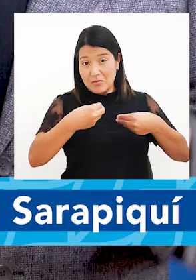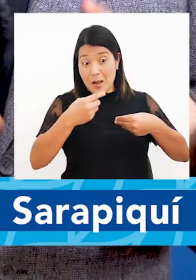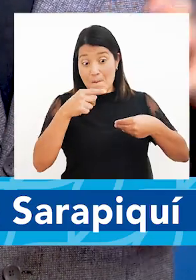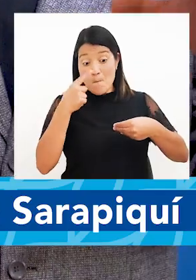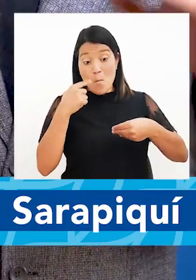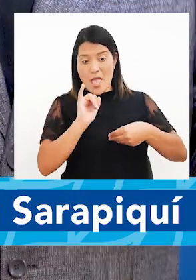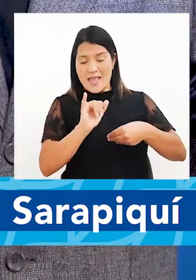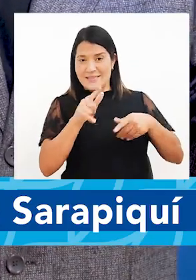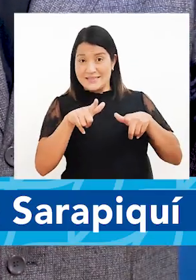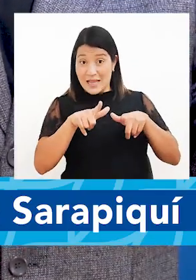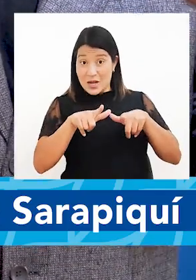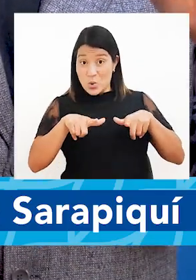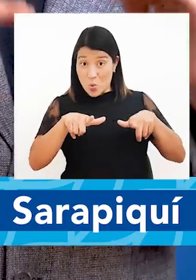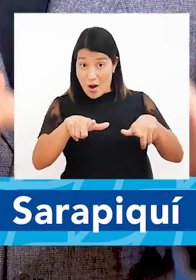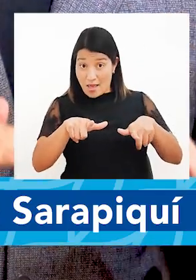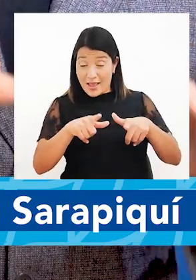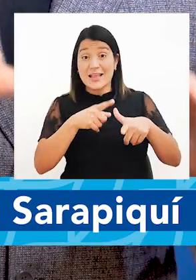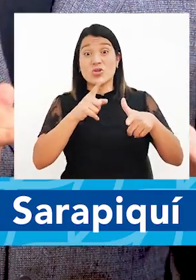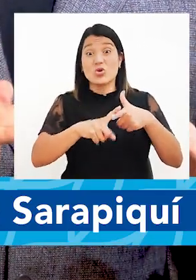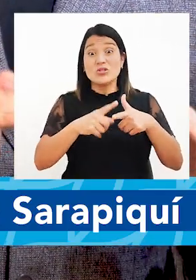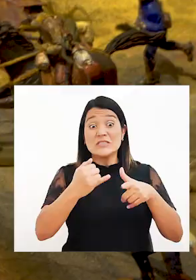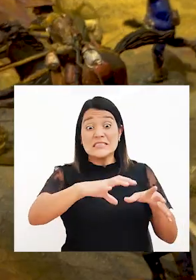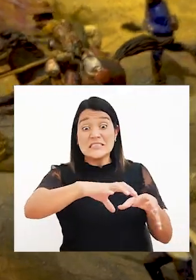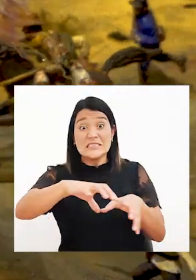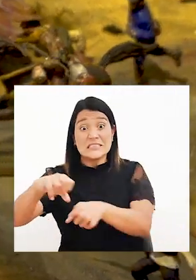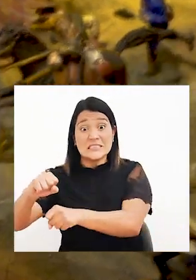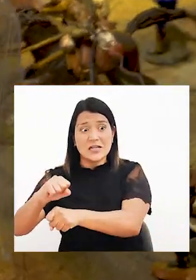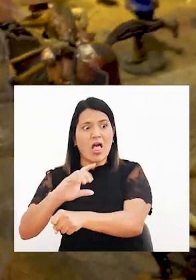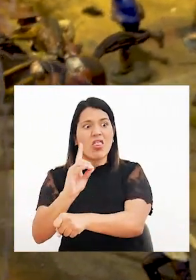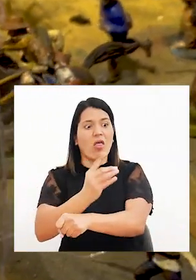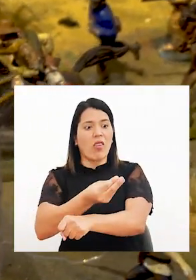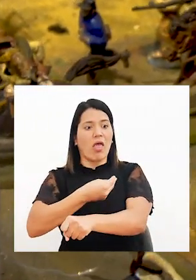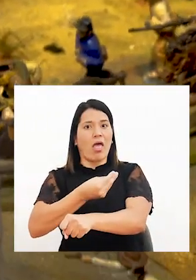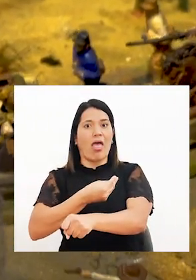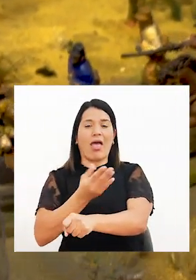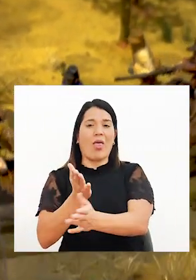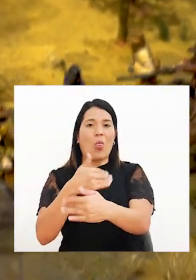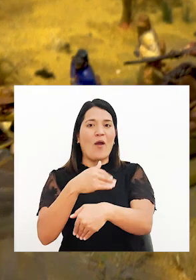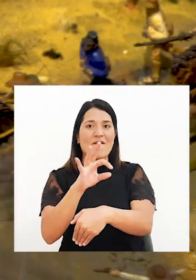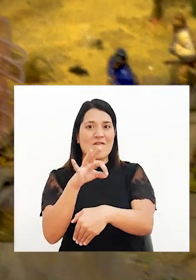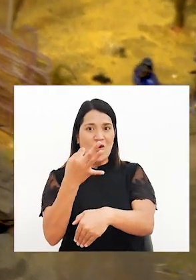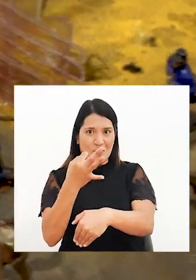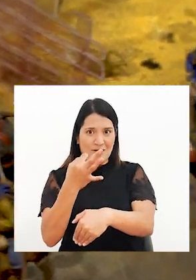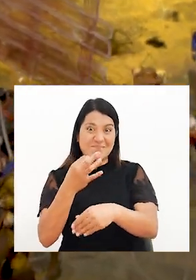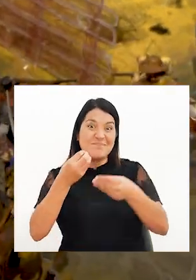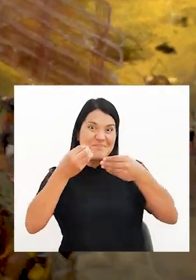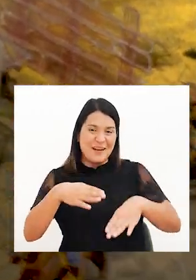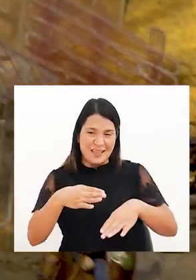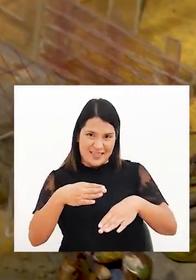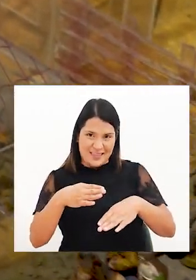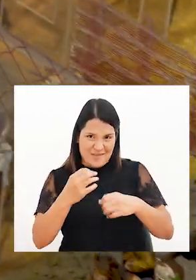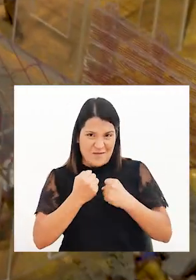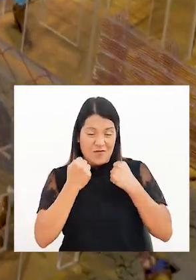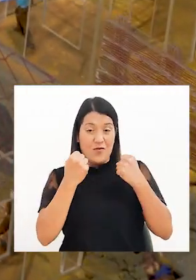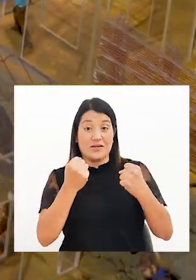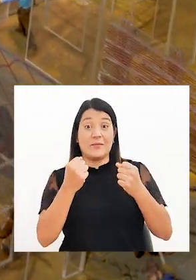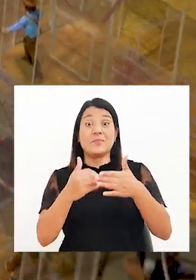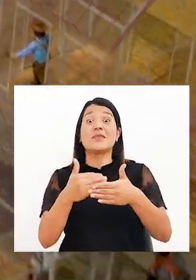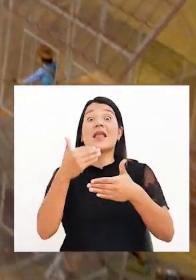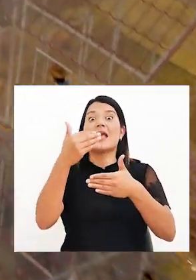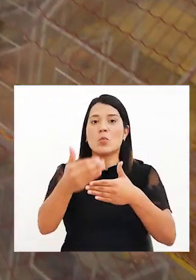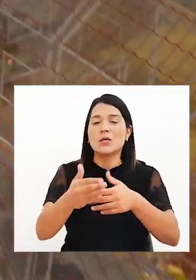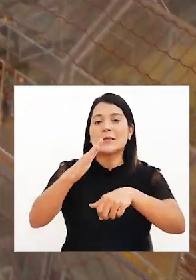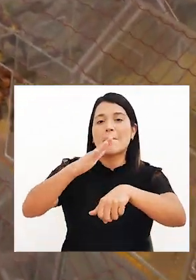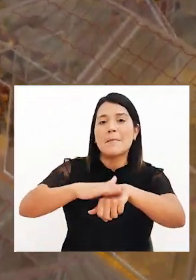punto significaba que Walker iba a perder fuerza. A partir del inicio, a partir de la victoria en la Trinidad, se da luz verde